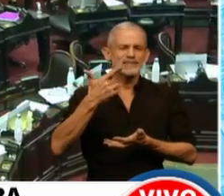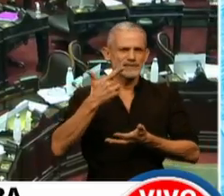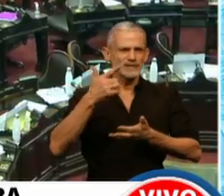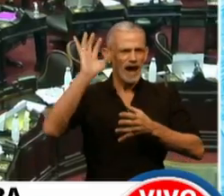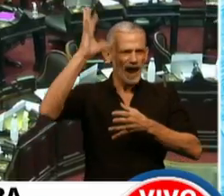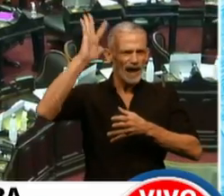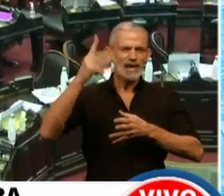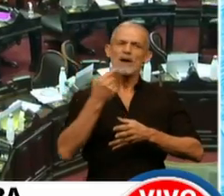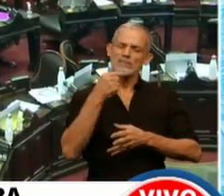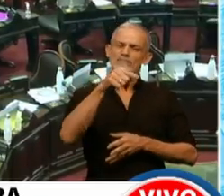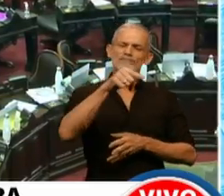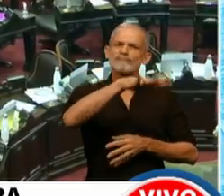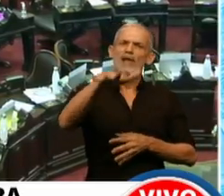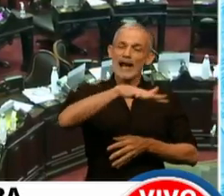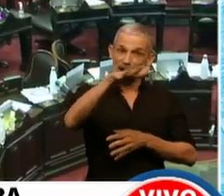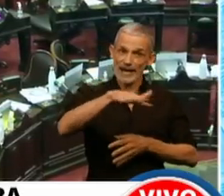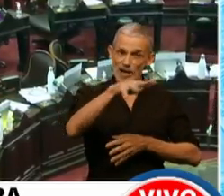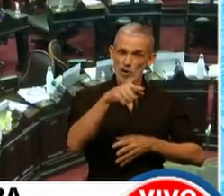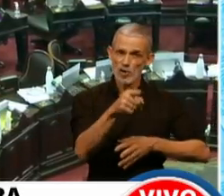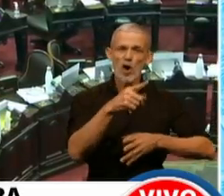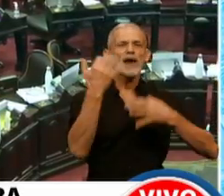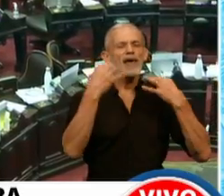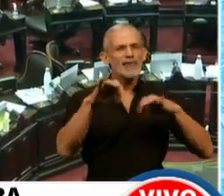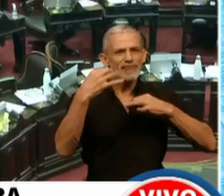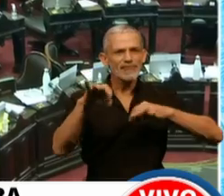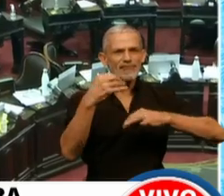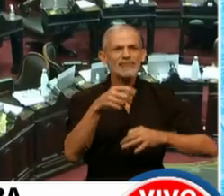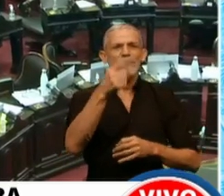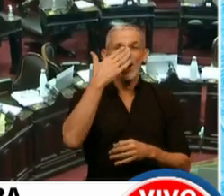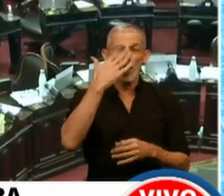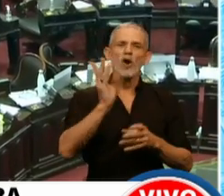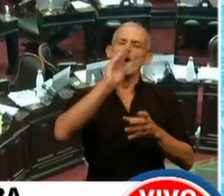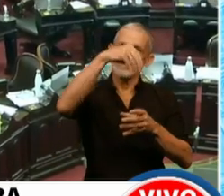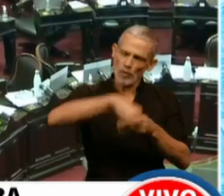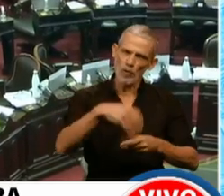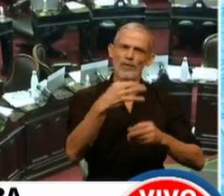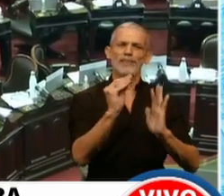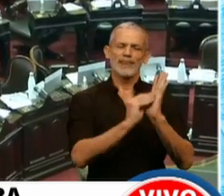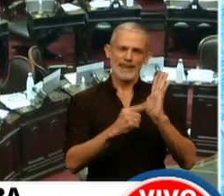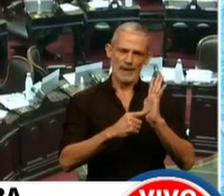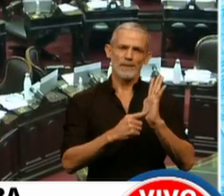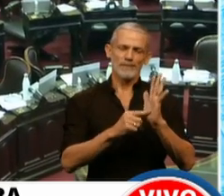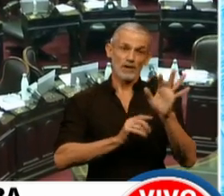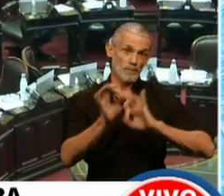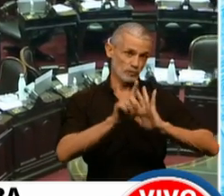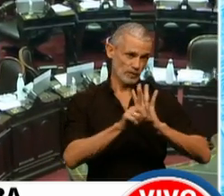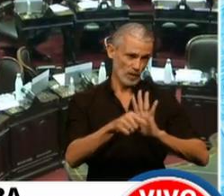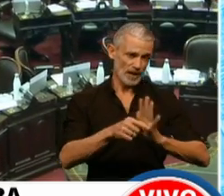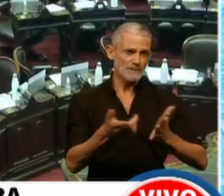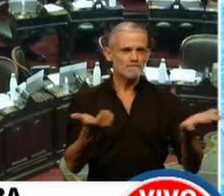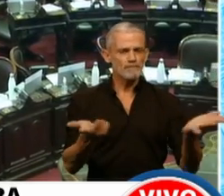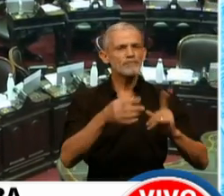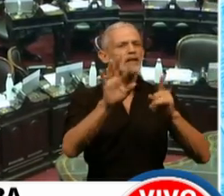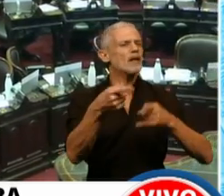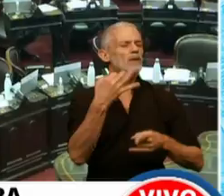dicen que éstas deberían estar incluidas y que